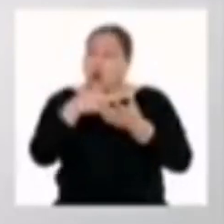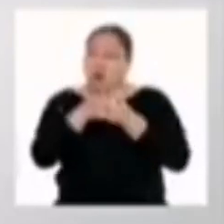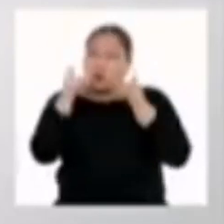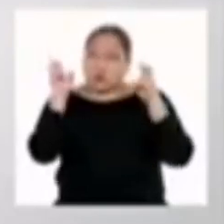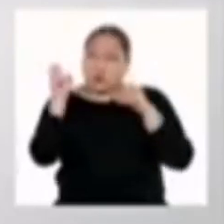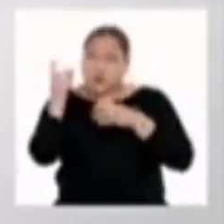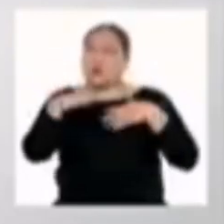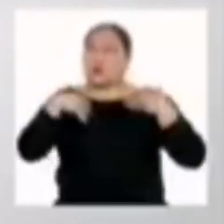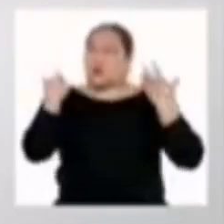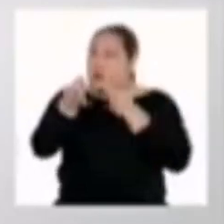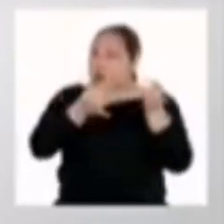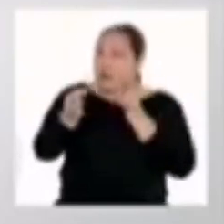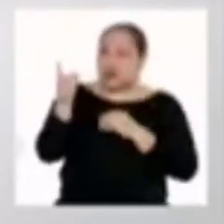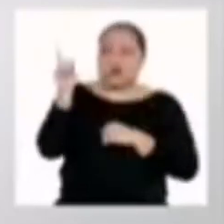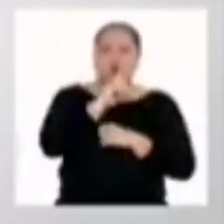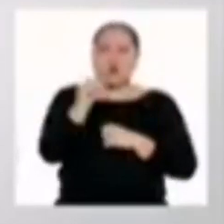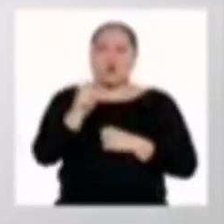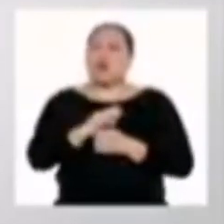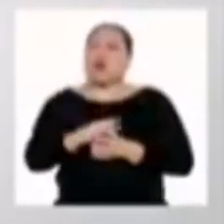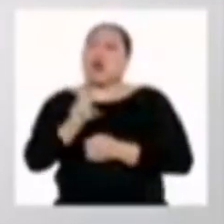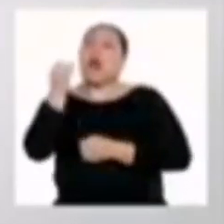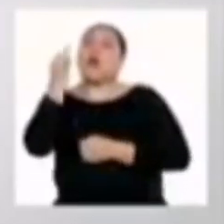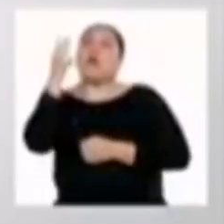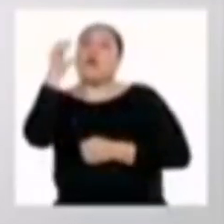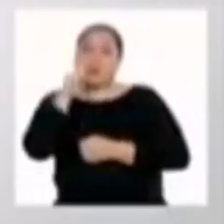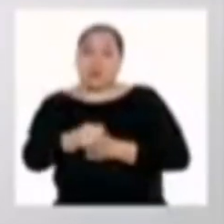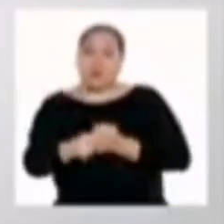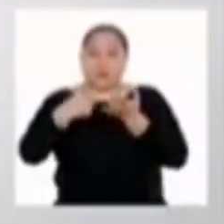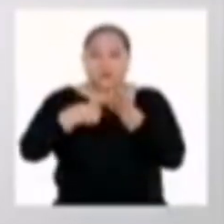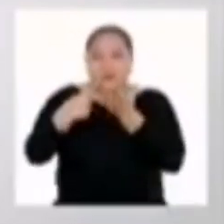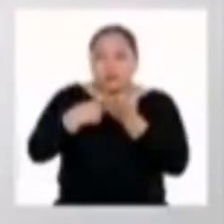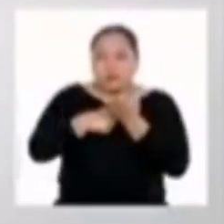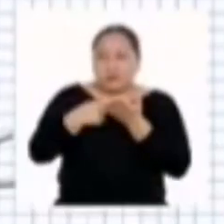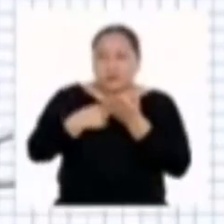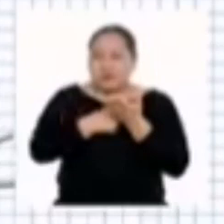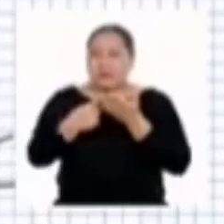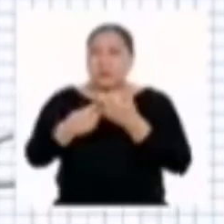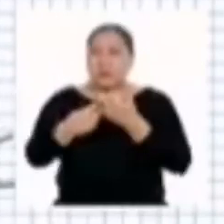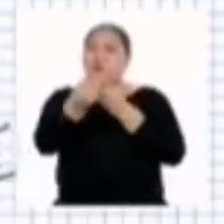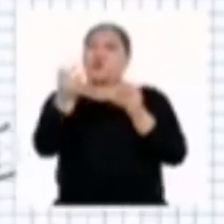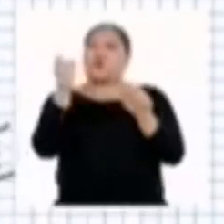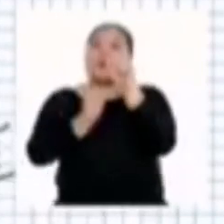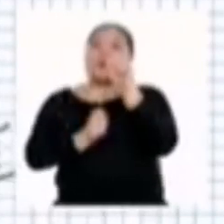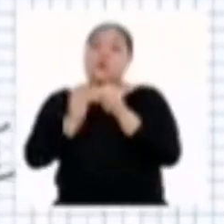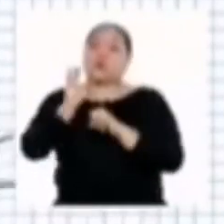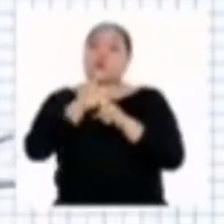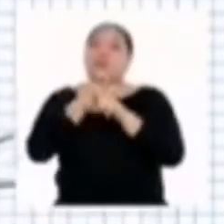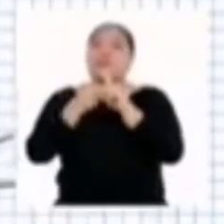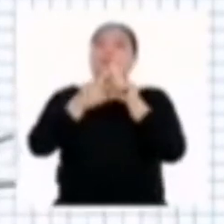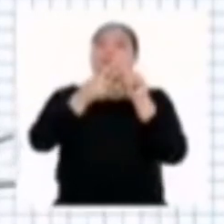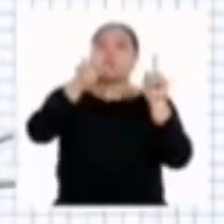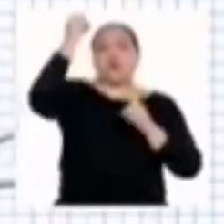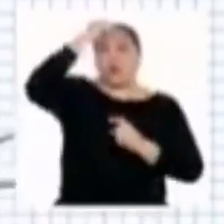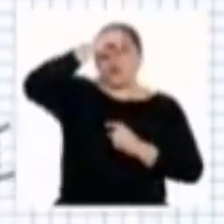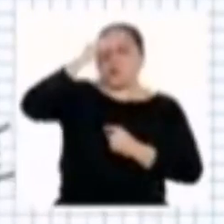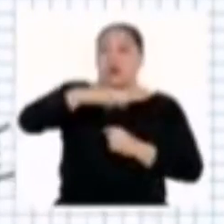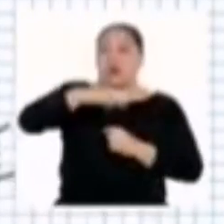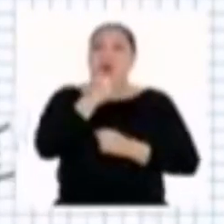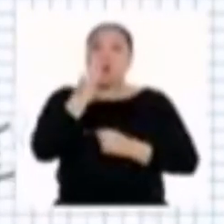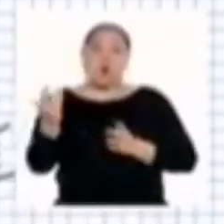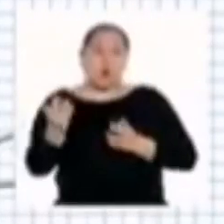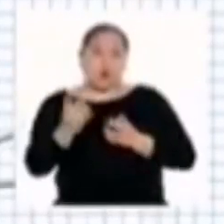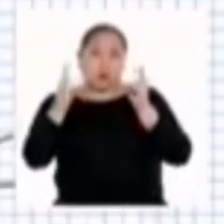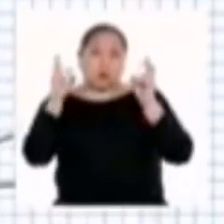solo aquellos que son polémicos, es decir, en los que no hay consenso. Hay temas en los que puede tomarse